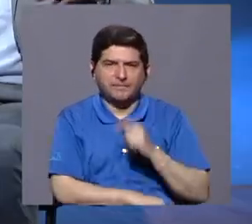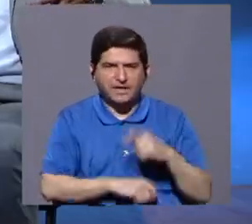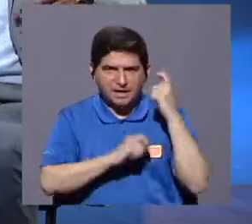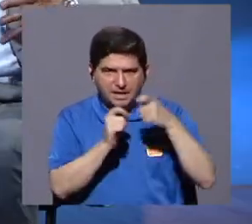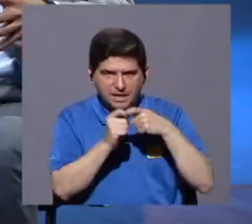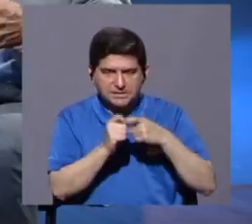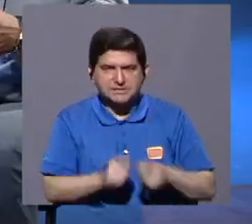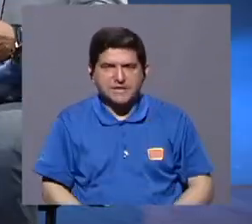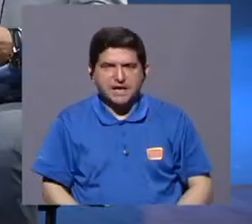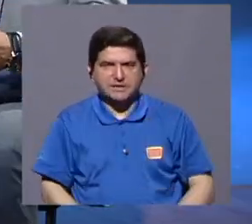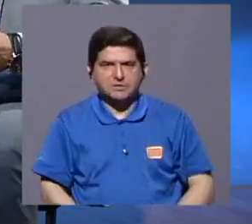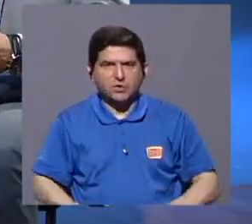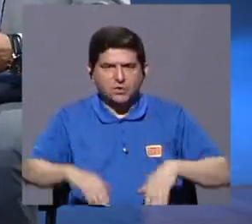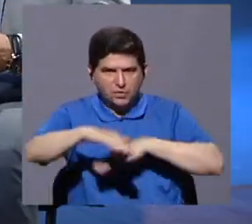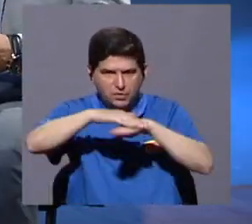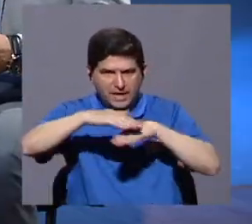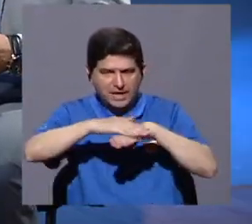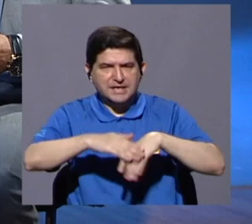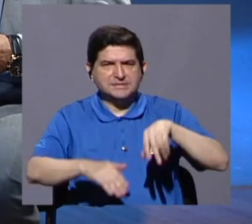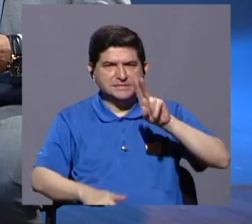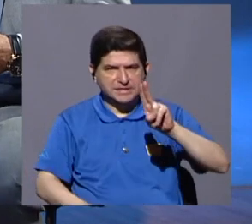la instalación de la